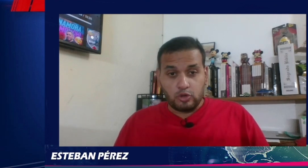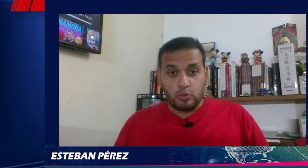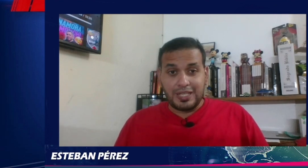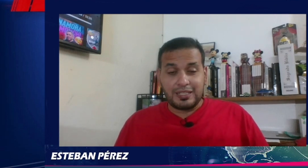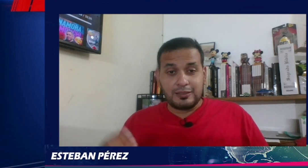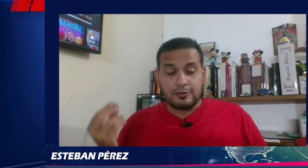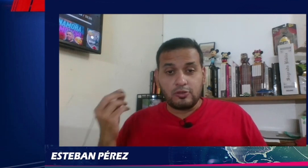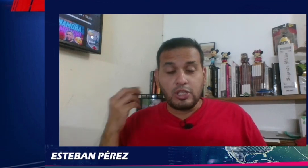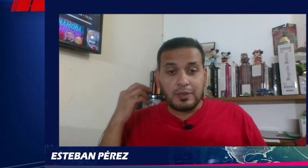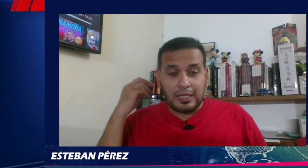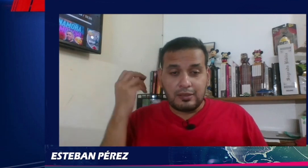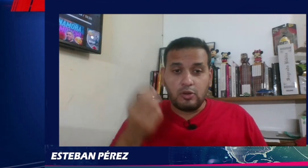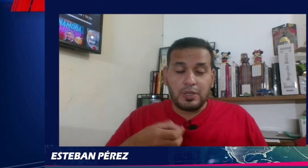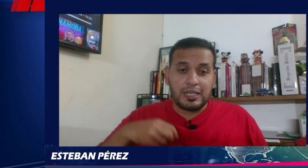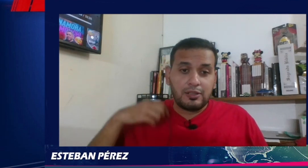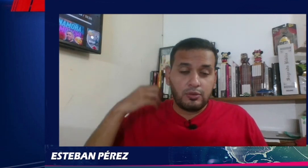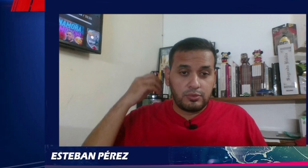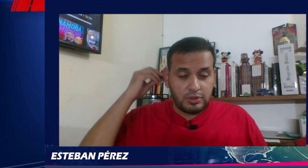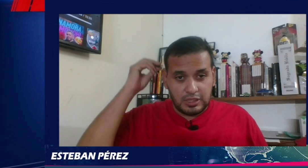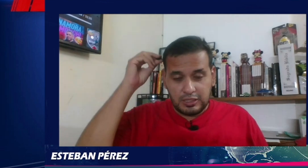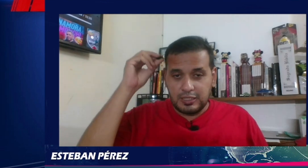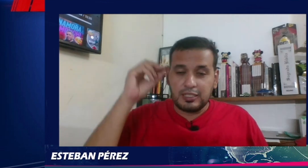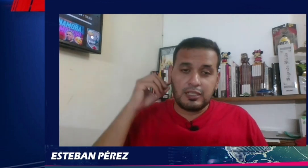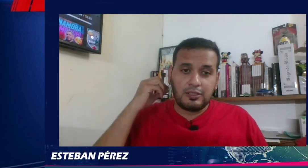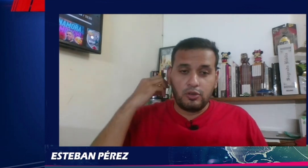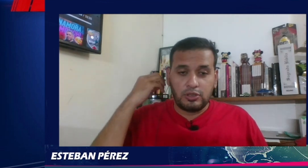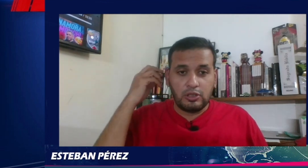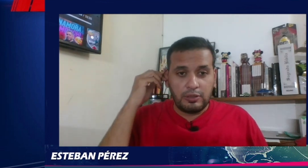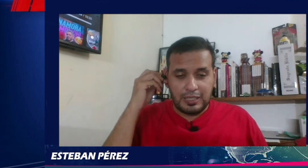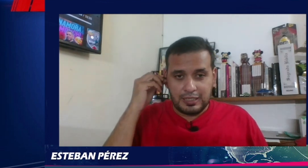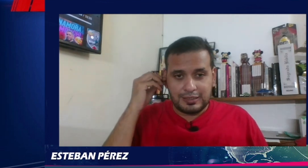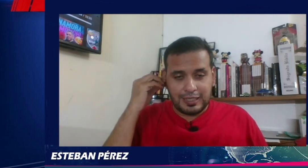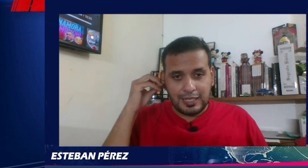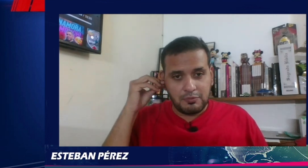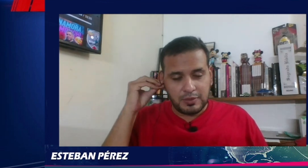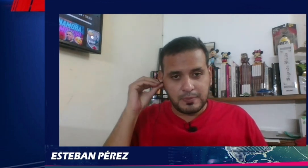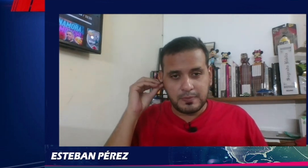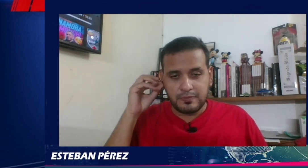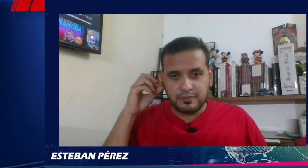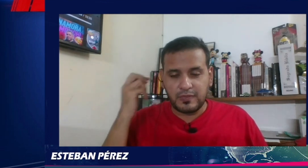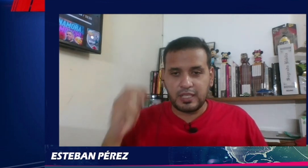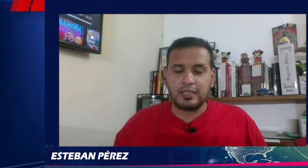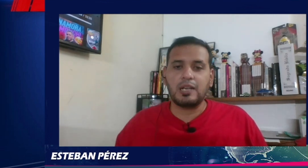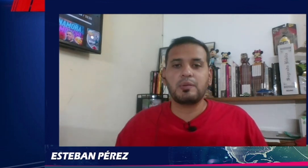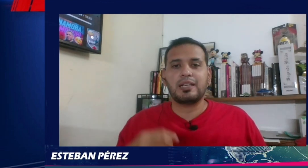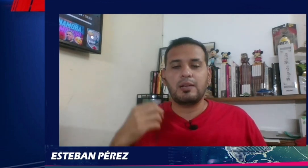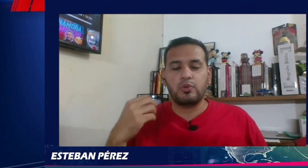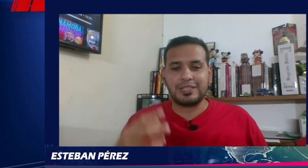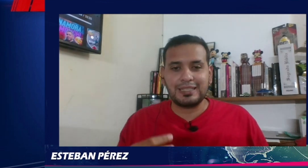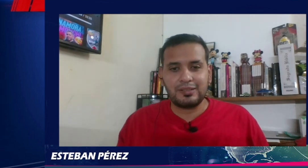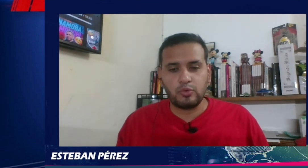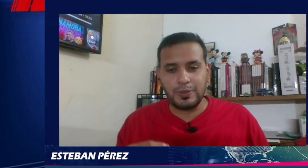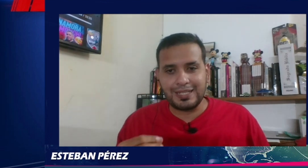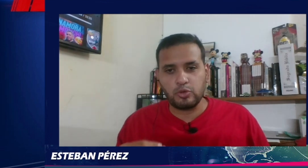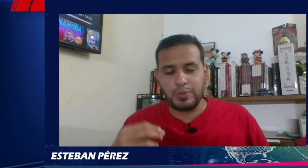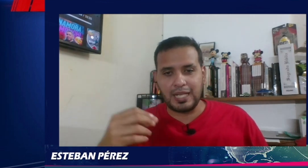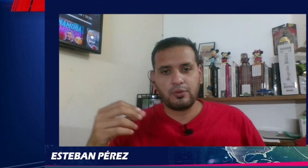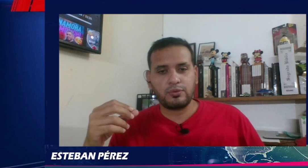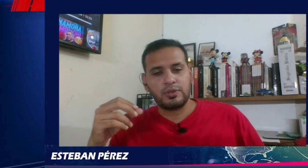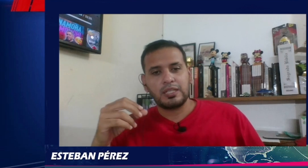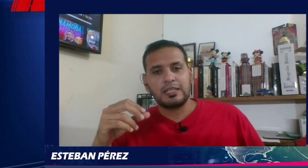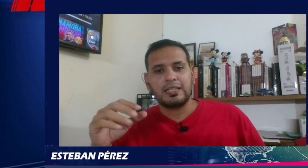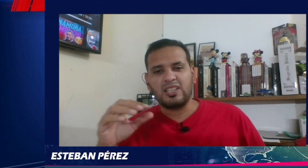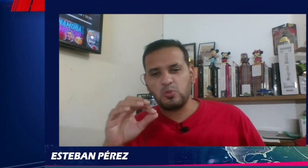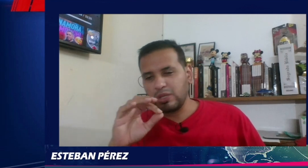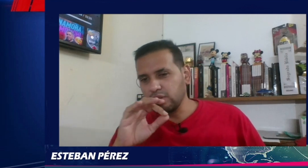Si estuvieran todavía gobernando los neoliberales, créanme que la mortandad hubiera